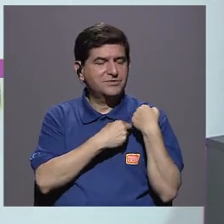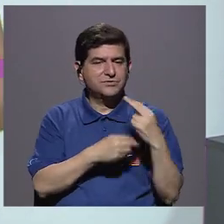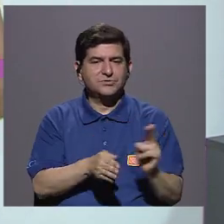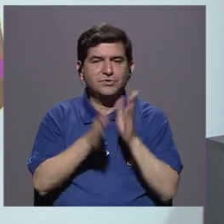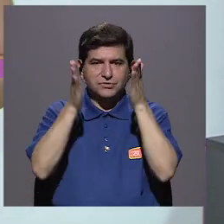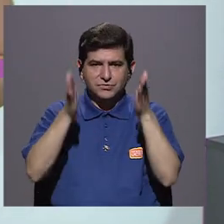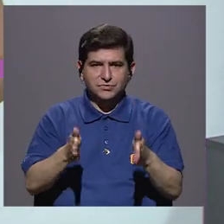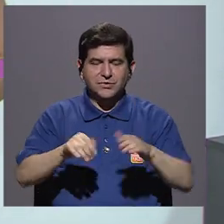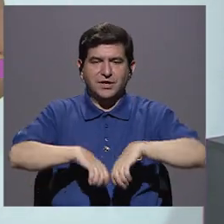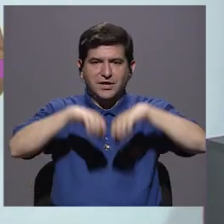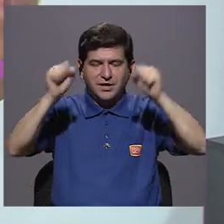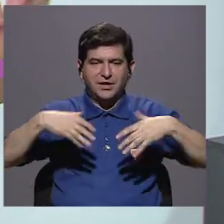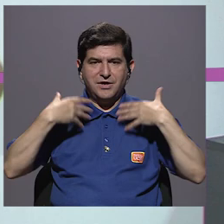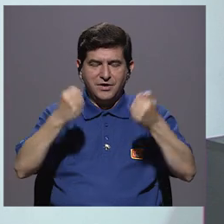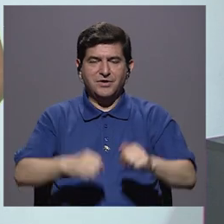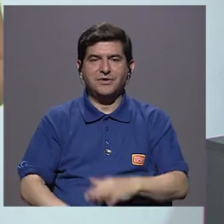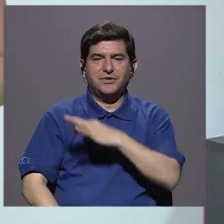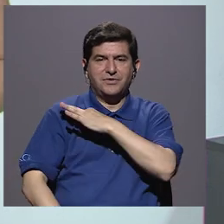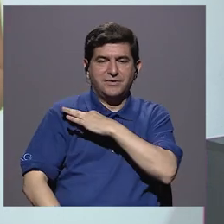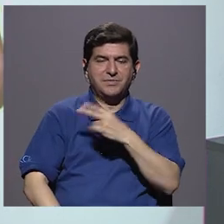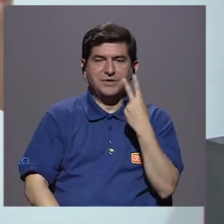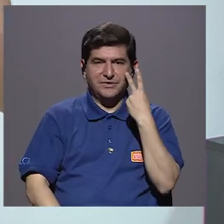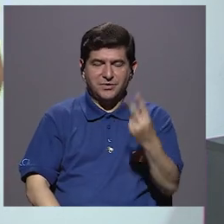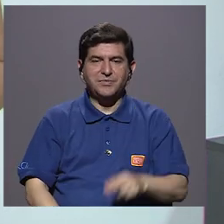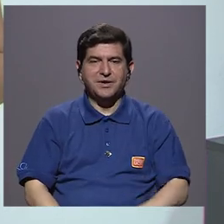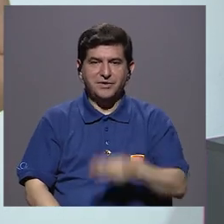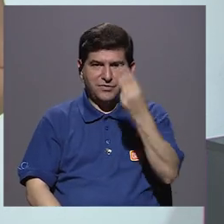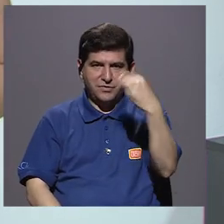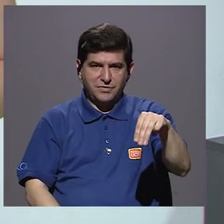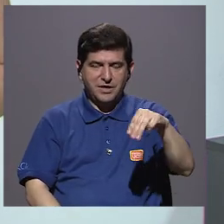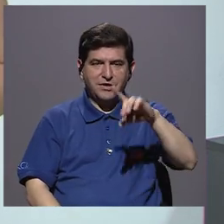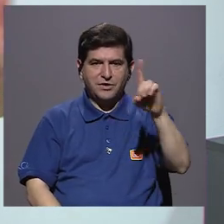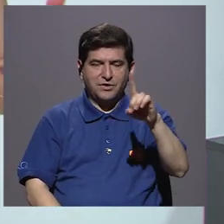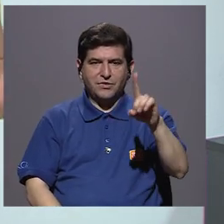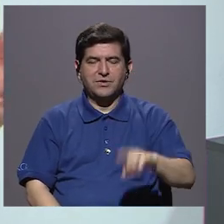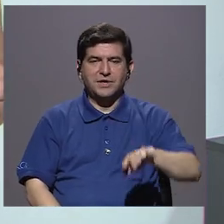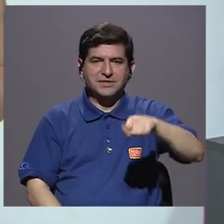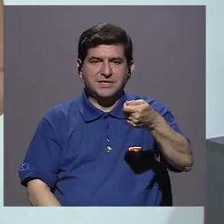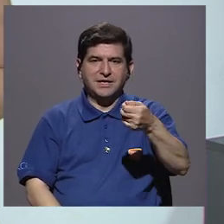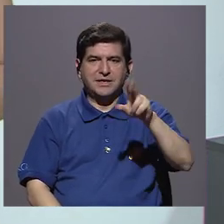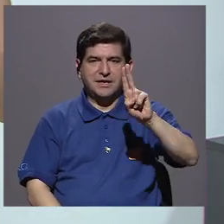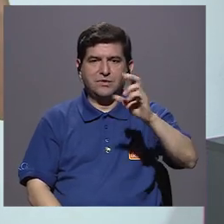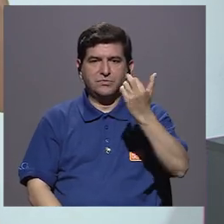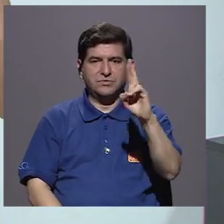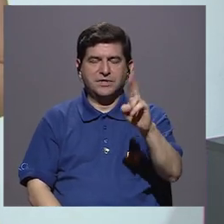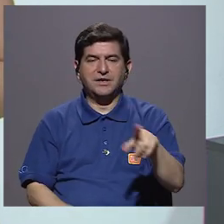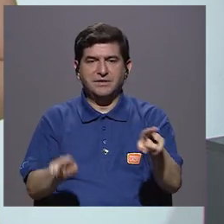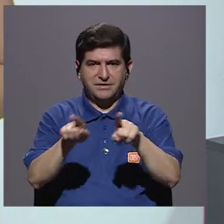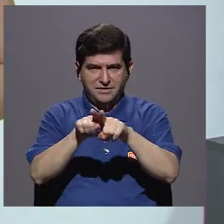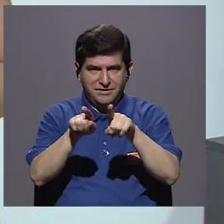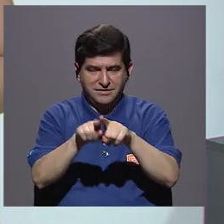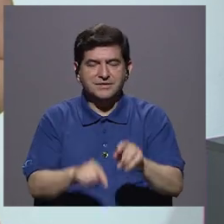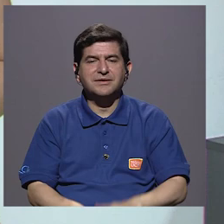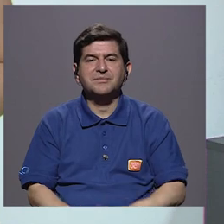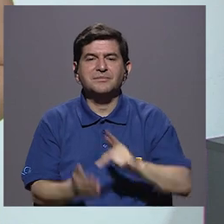como usuarios del sistema de salud. Les invito a que nos vean todos los miércoles y domingos por Canal UCR, y también les